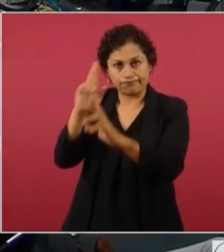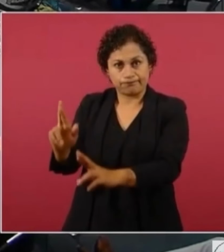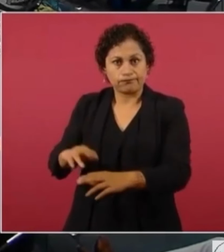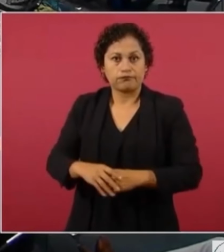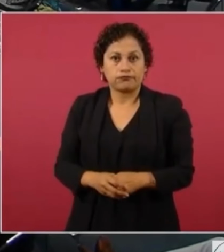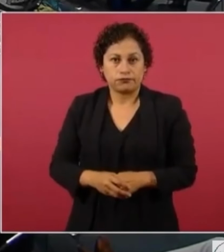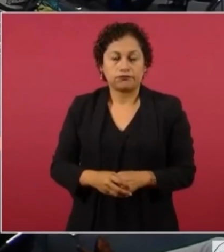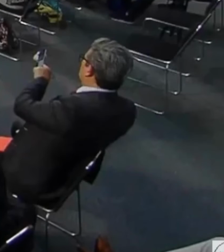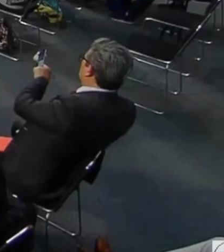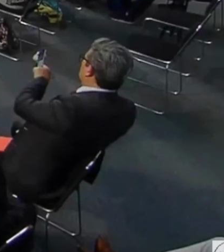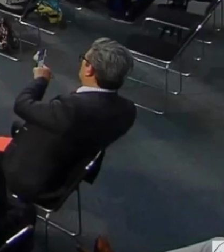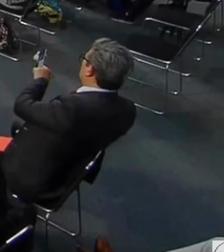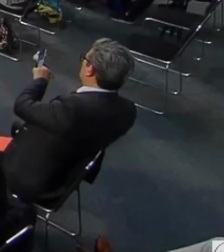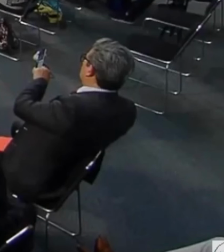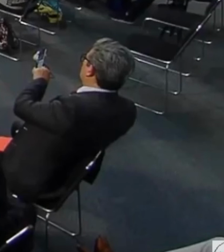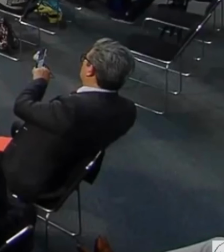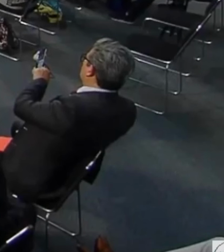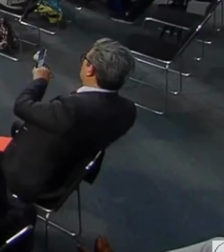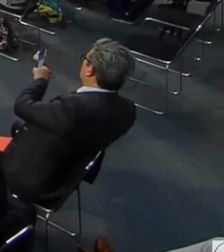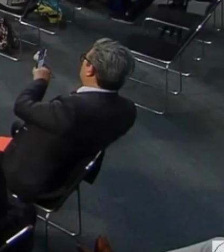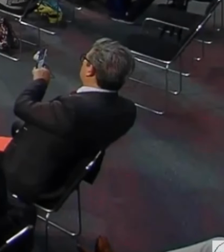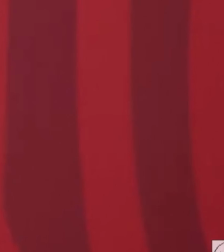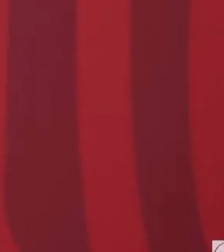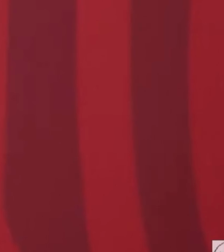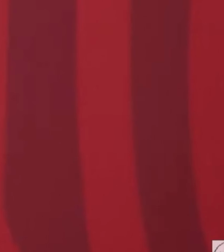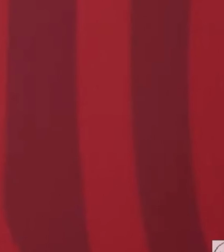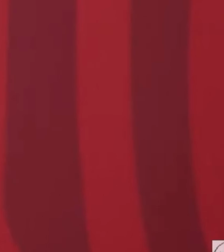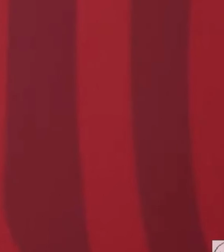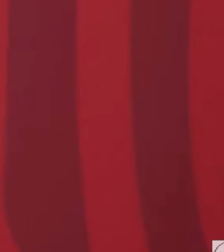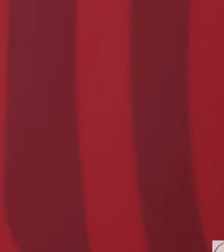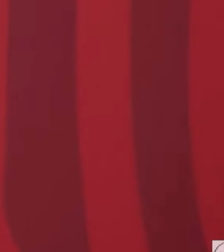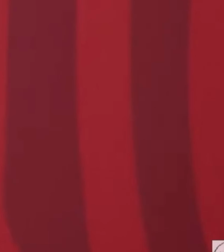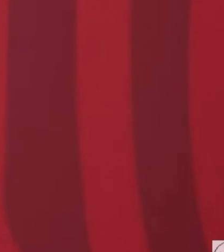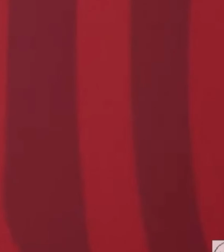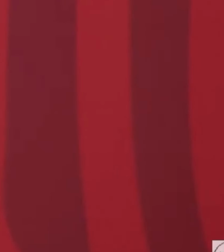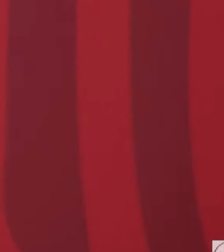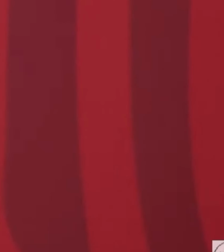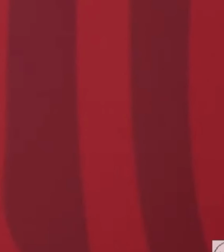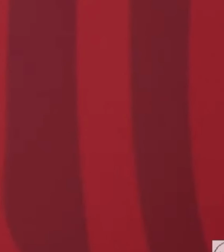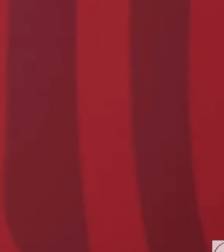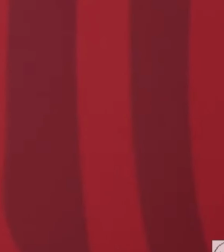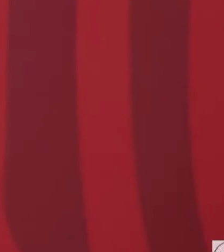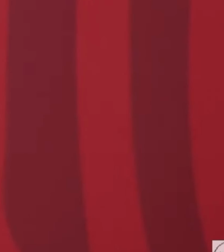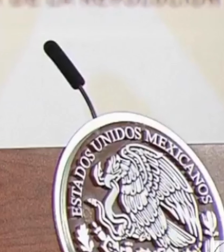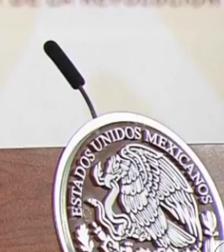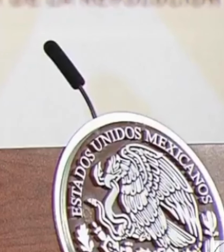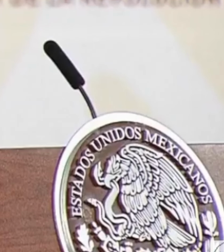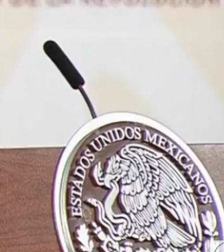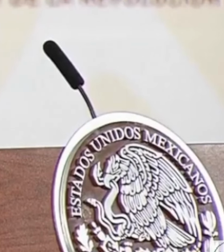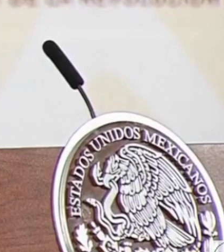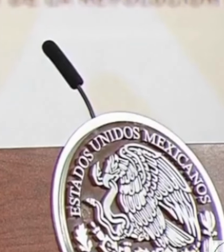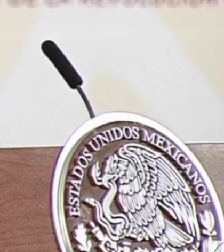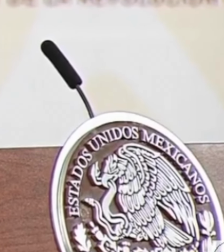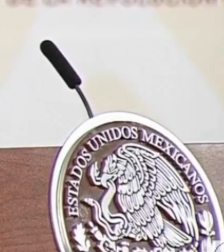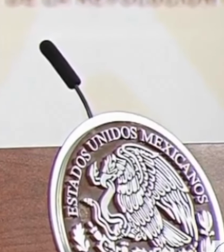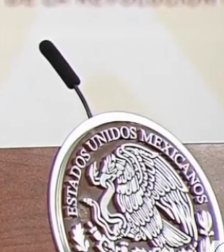Es positivo el que se haya también reconocido el triunfo de Lula.